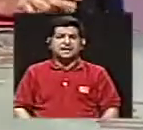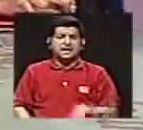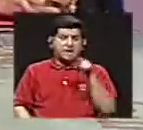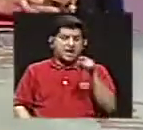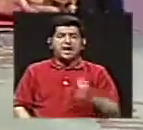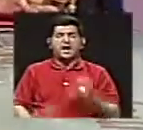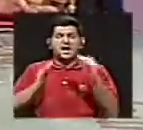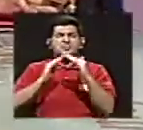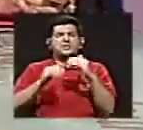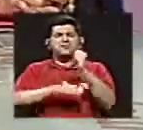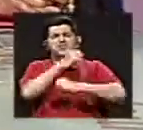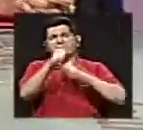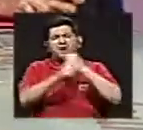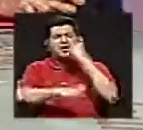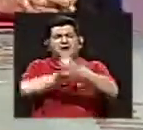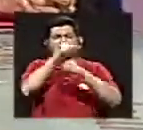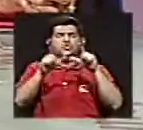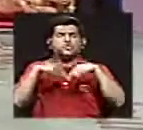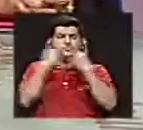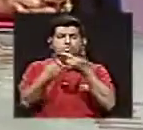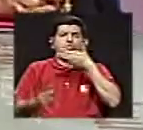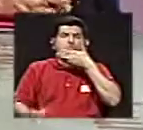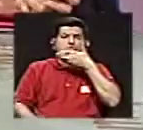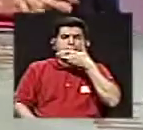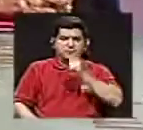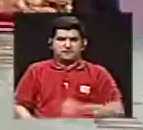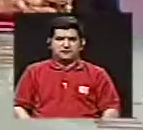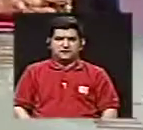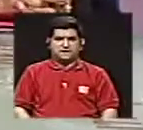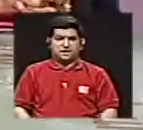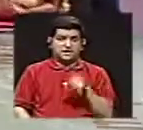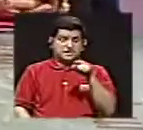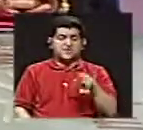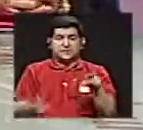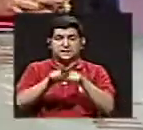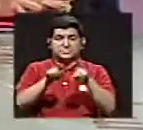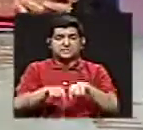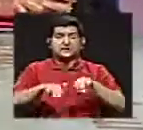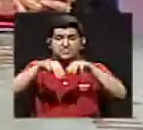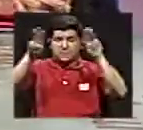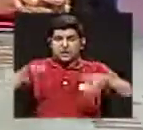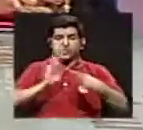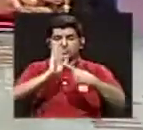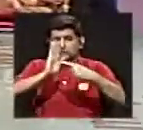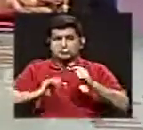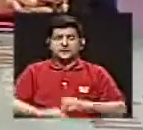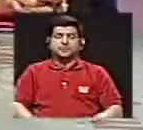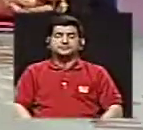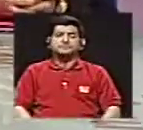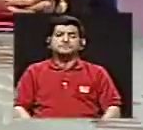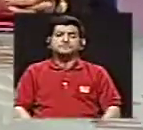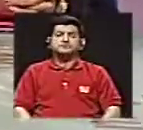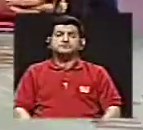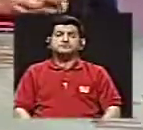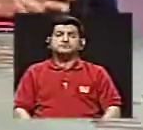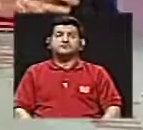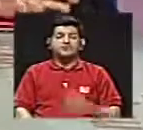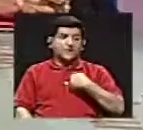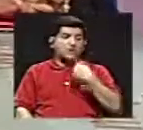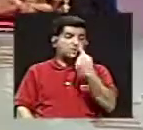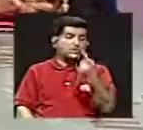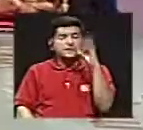habitada desde hace años con grupos indígenas, que eso el museo lo ha rescatado. Así que uno